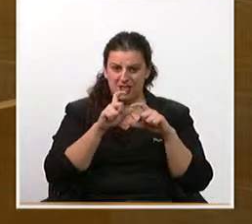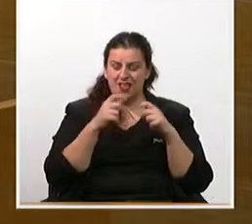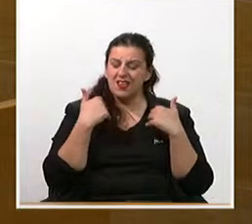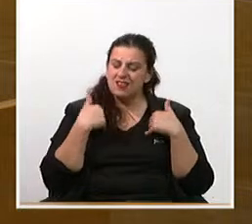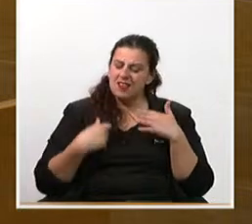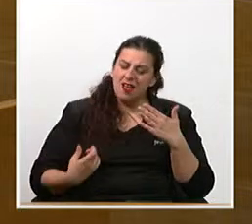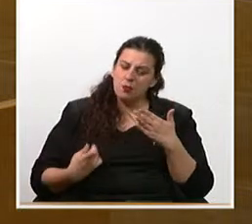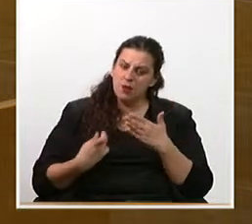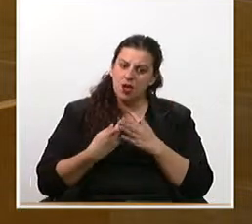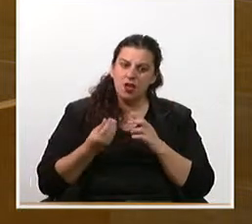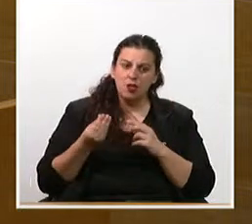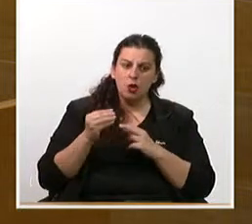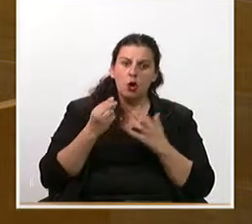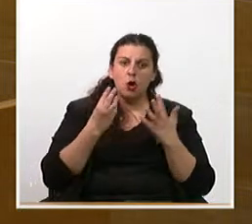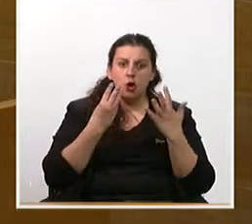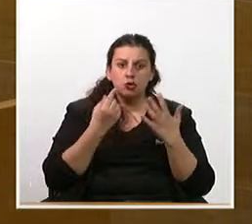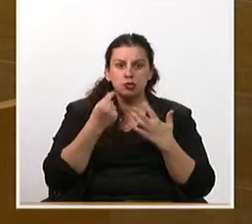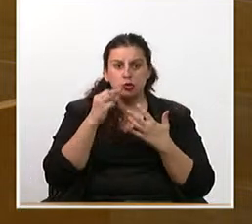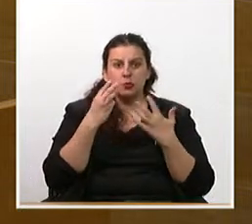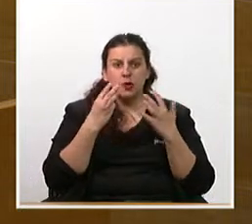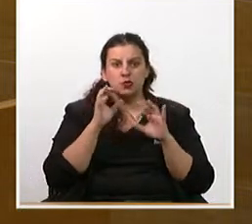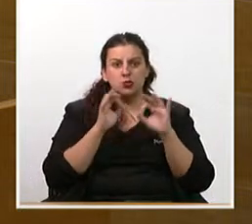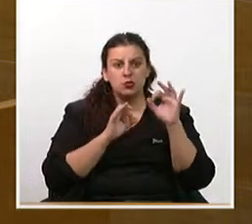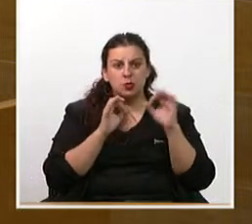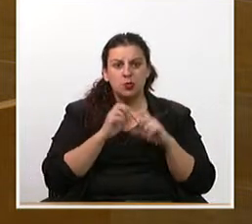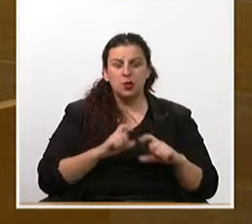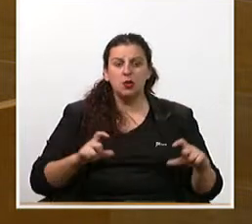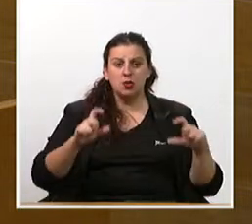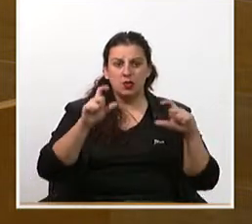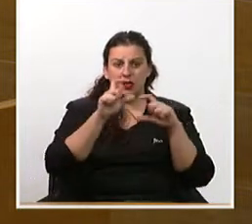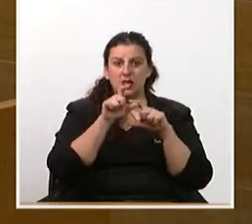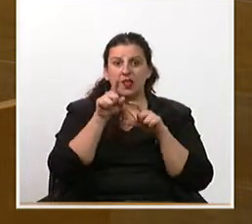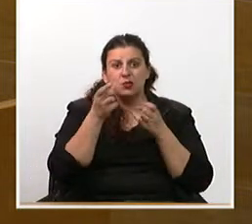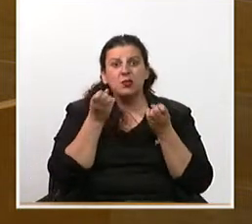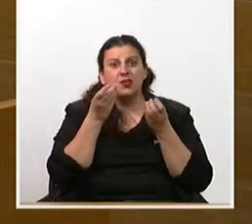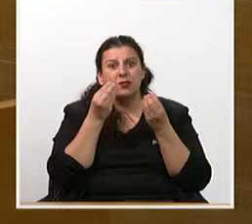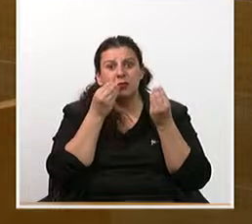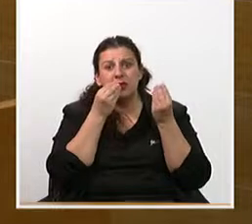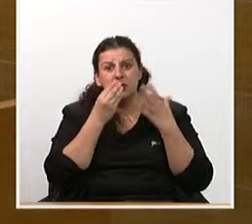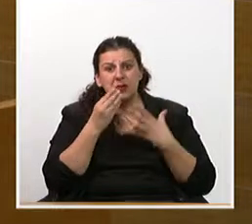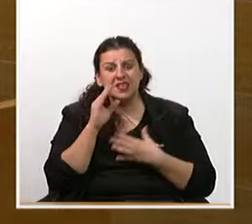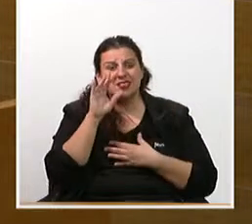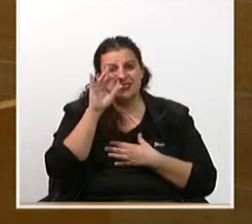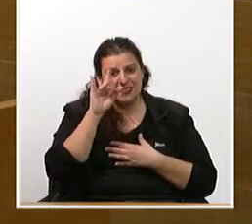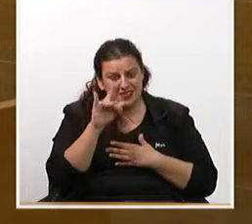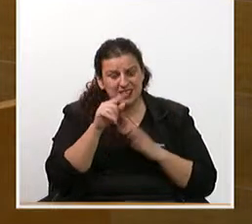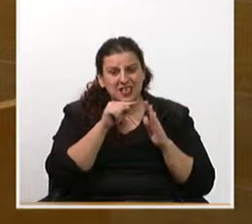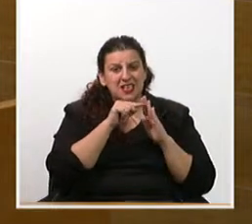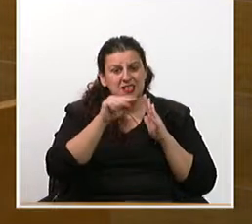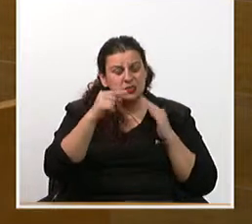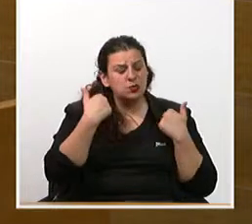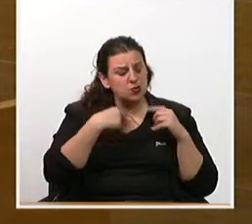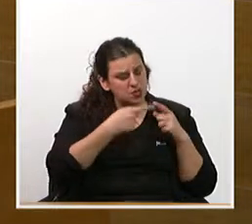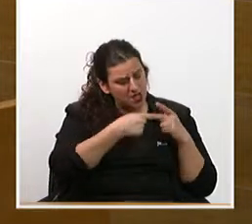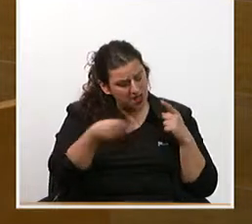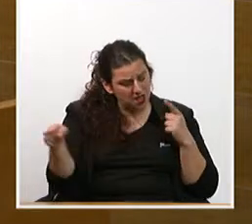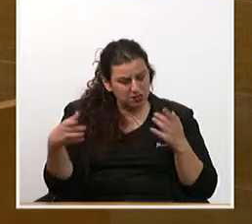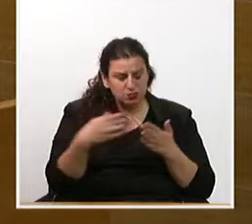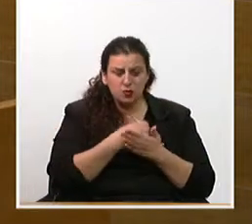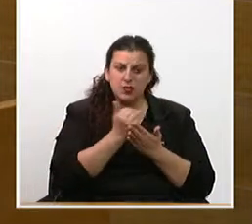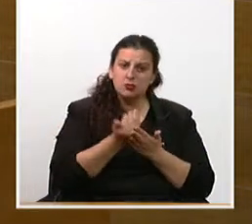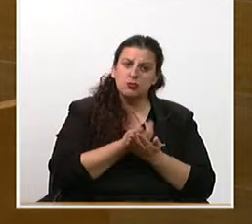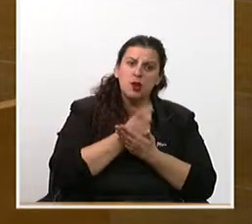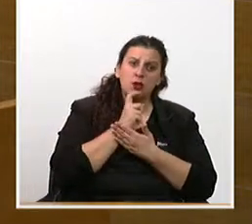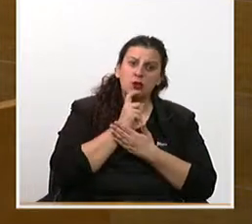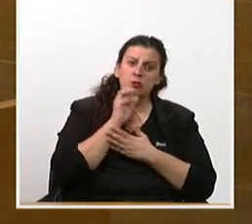ha incrementado un 8,8 por a la acción concertada y por cierto tenga la información bien sí se ha pasado la instrucción a todas las entidades de cómo cobrar